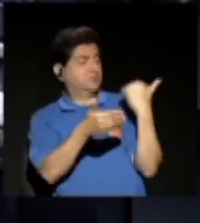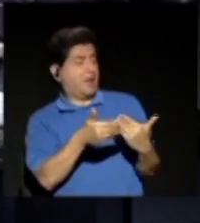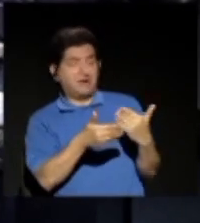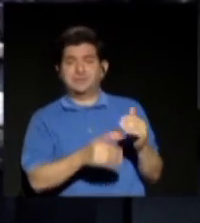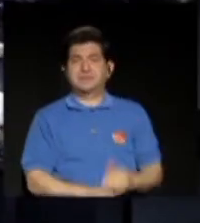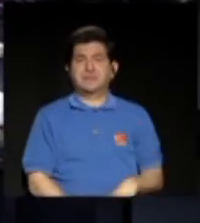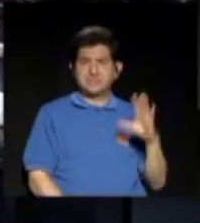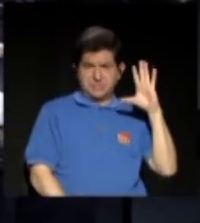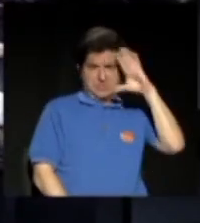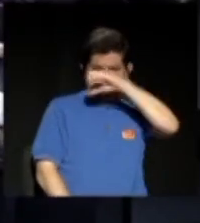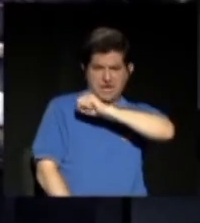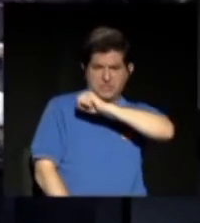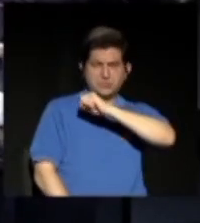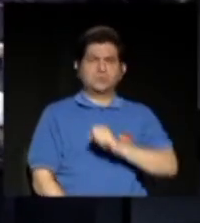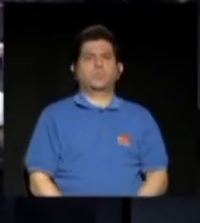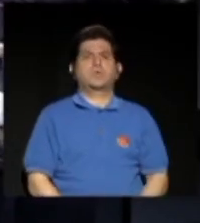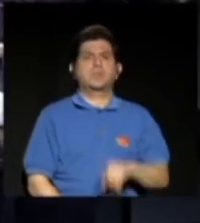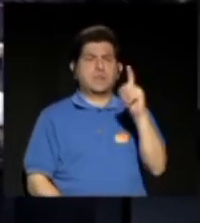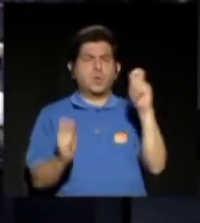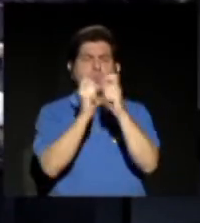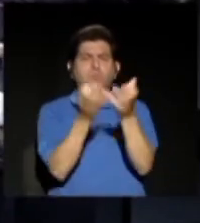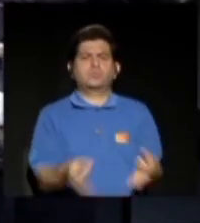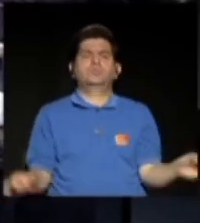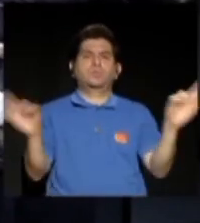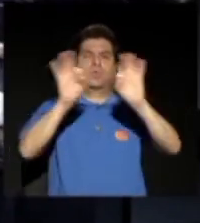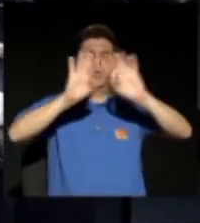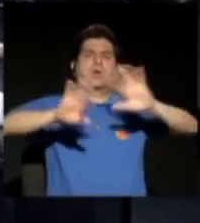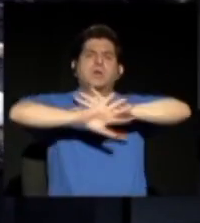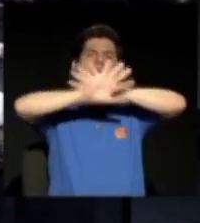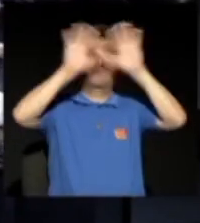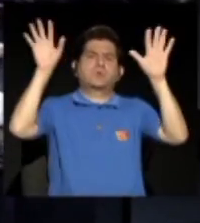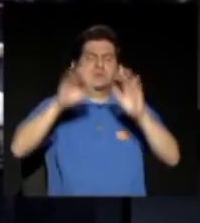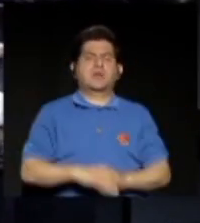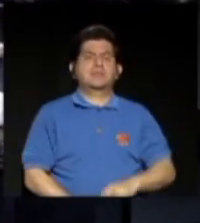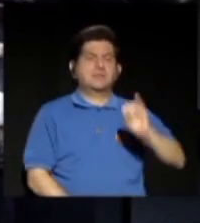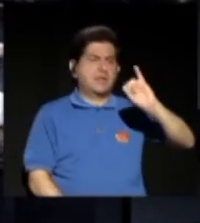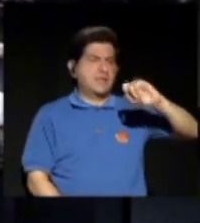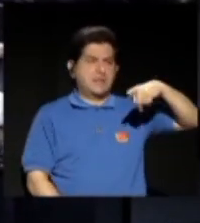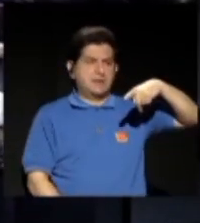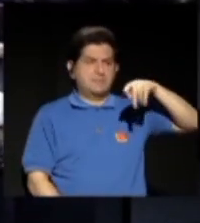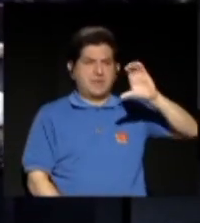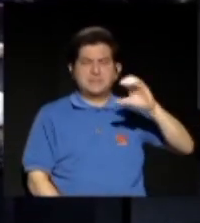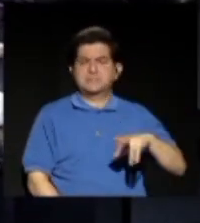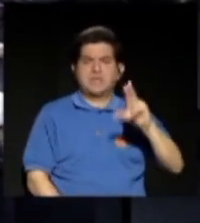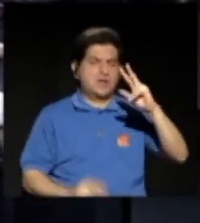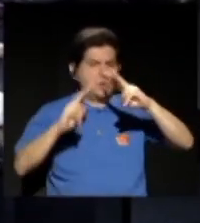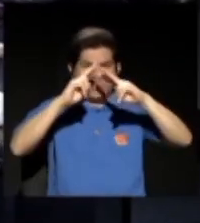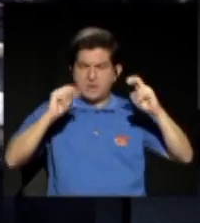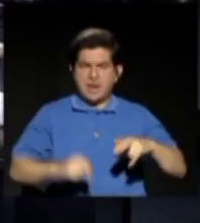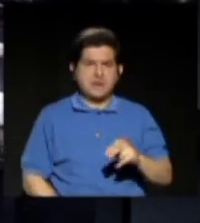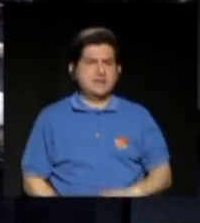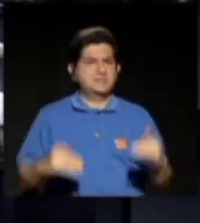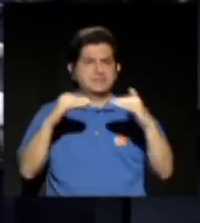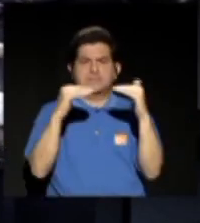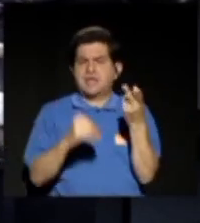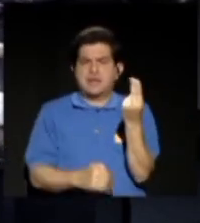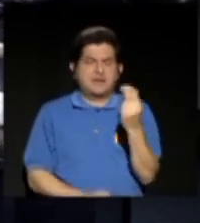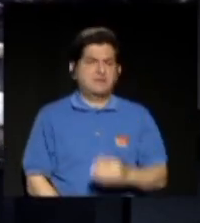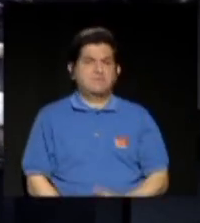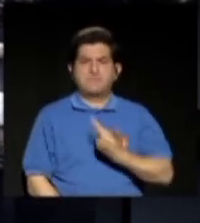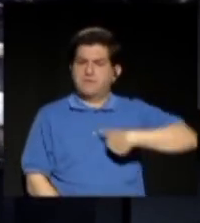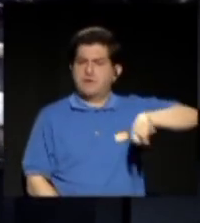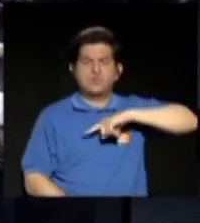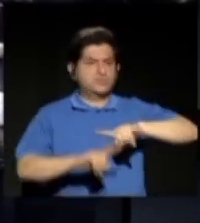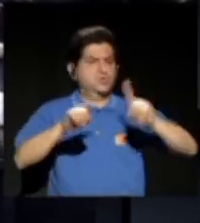nos dimos cuenta de un aspecto que es muy importante aclarar, que el índice no mide niveles de precios. O sea, nosotros no vamos ni a